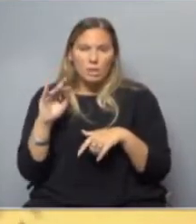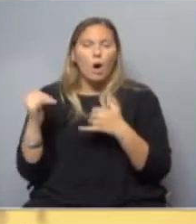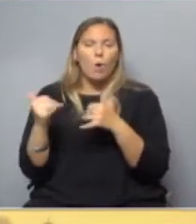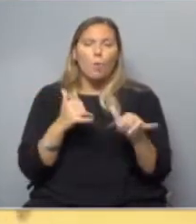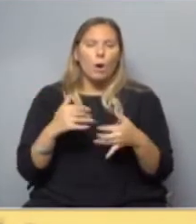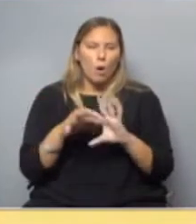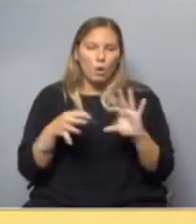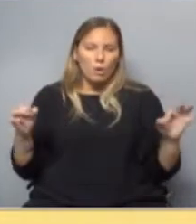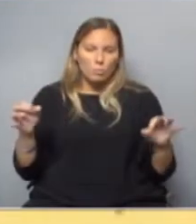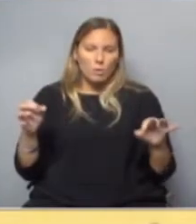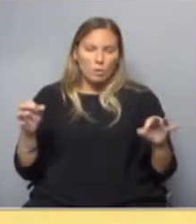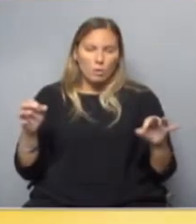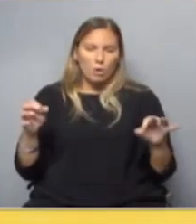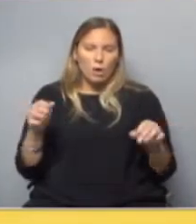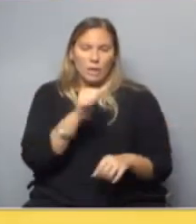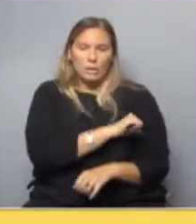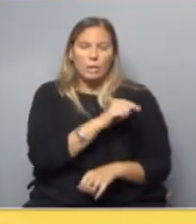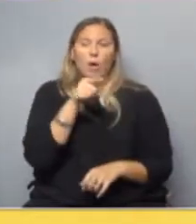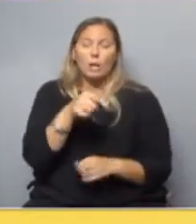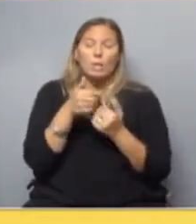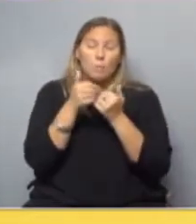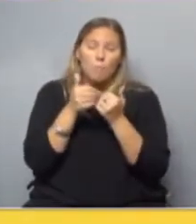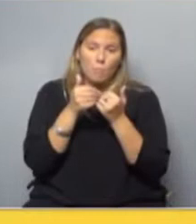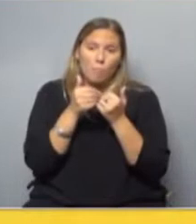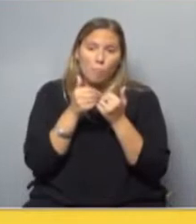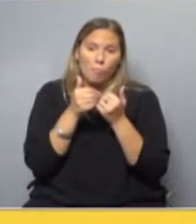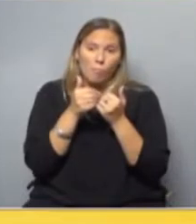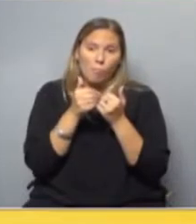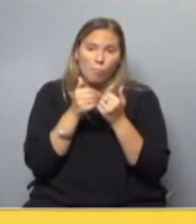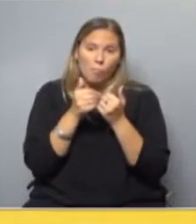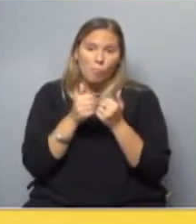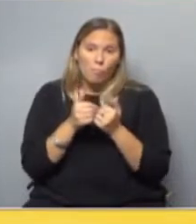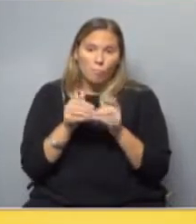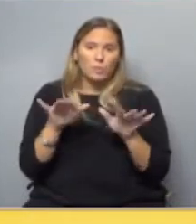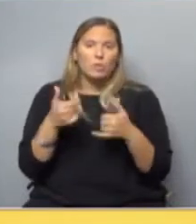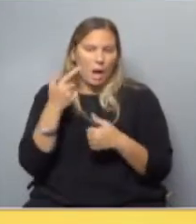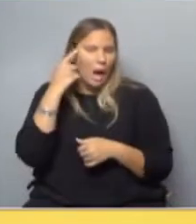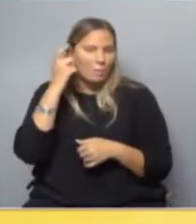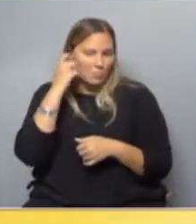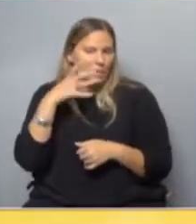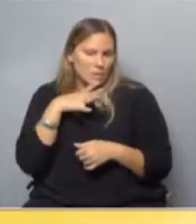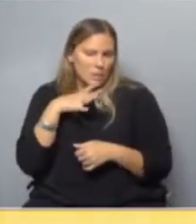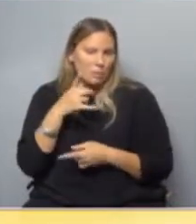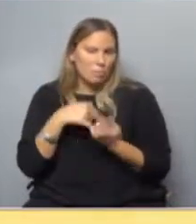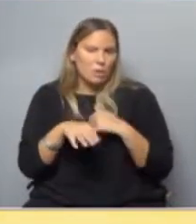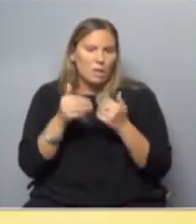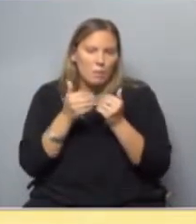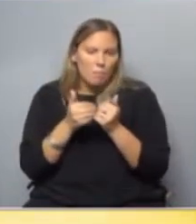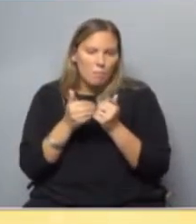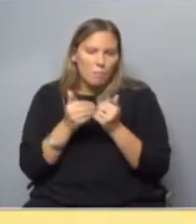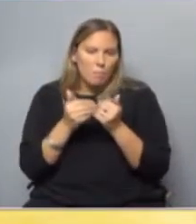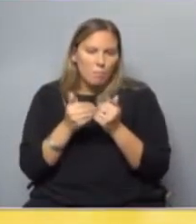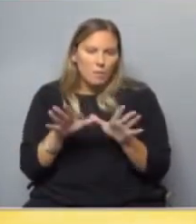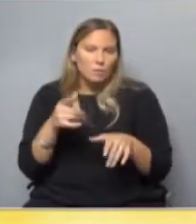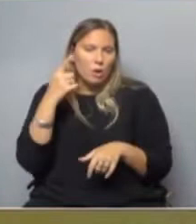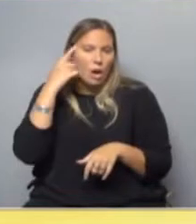en Río. Ahí comenzó un poco, ya tenía algo de experiencia también, pero ahí comenzó mi